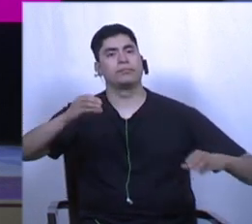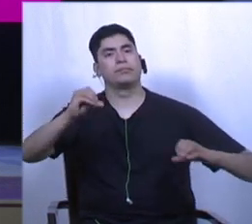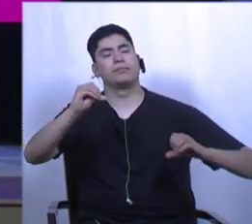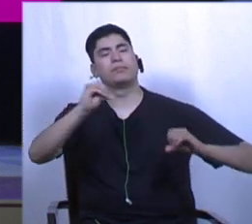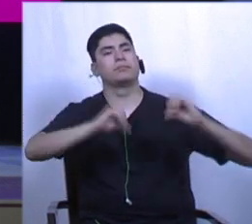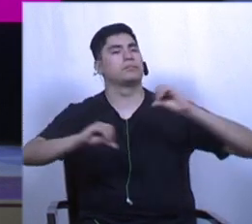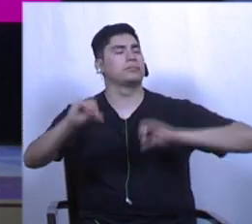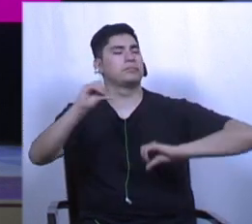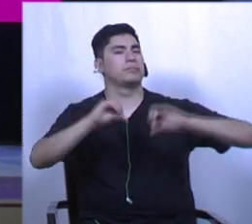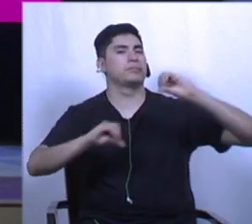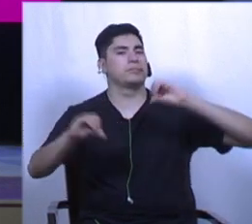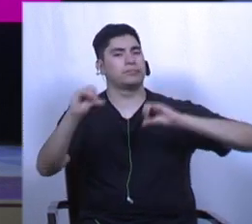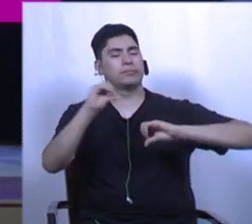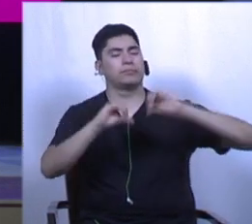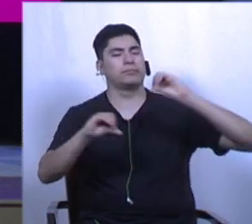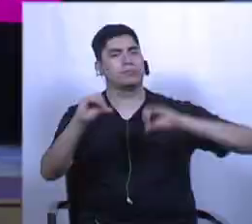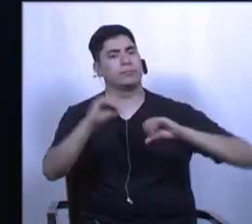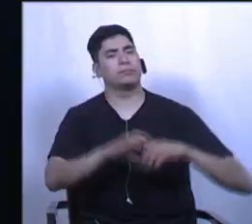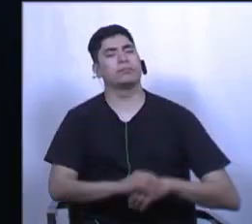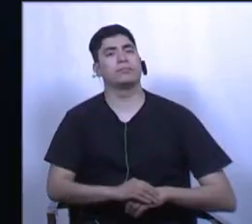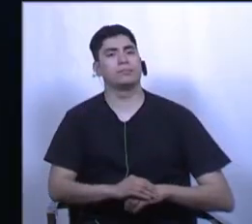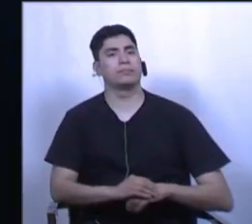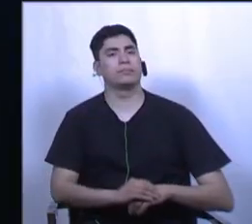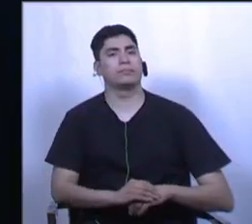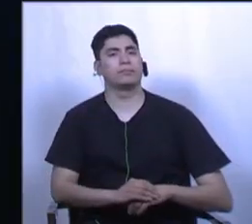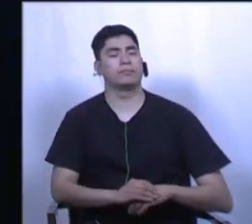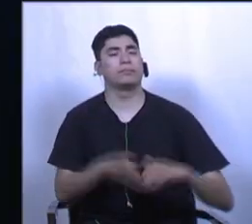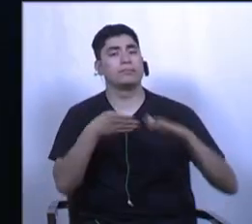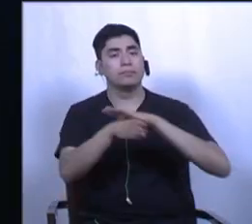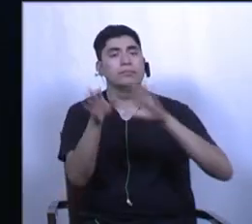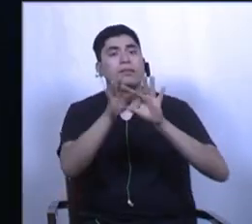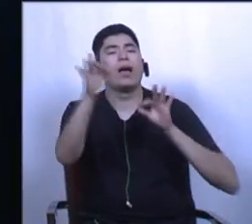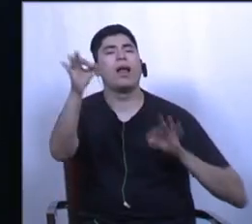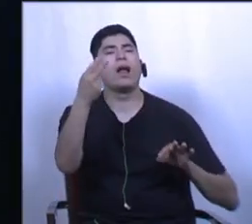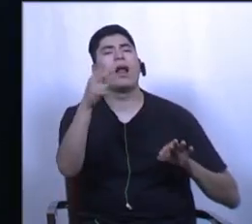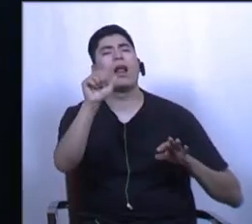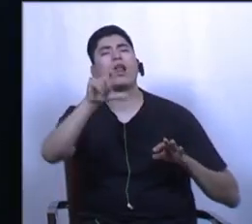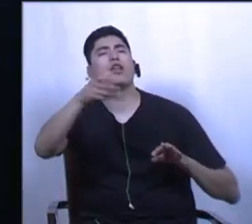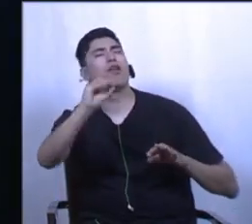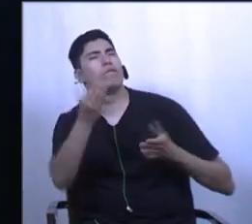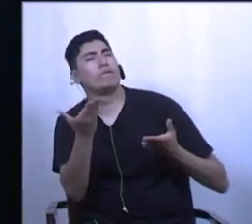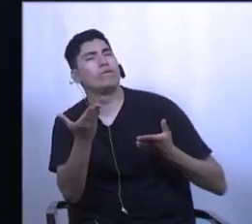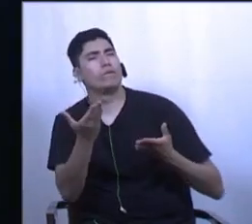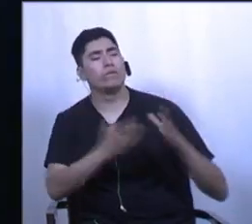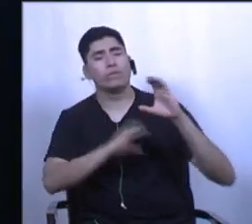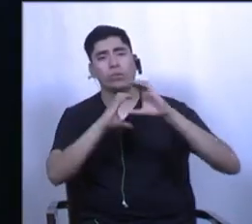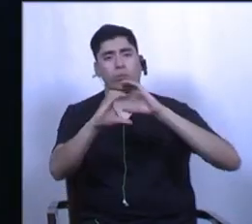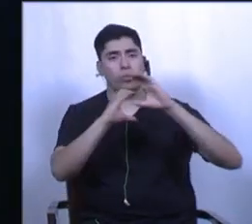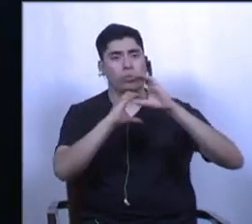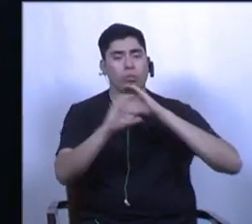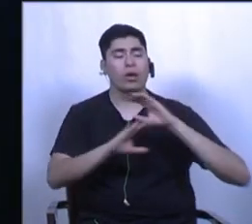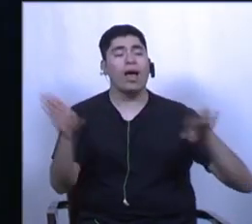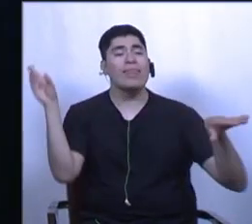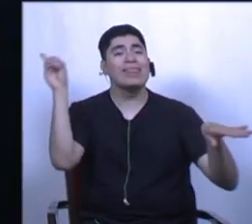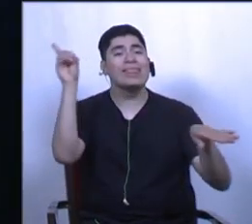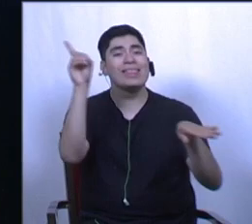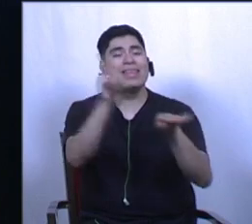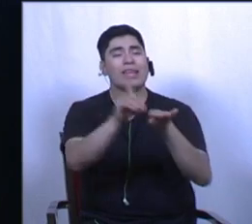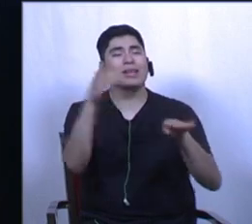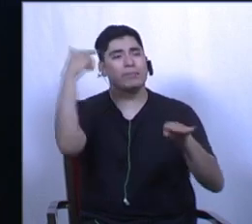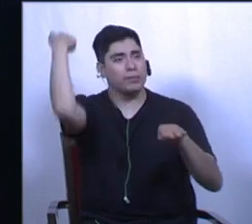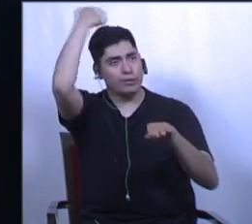de mecanismos inmunológicos, incluso a través del nervio vago. Por lo tanto, se comunican directamente con el